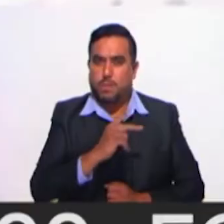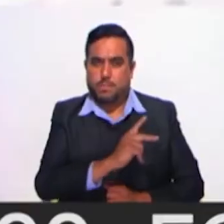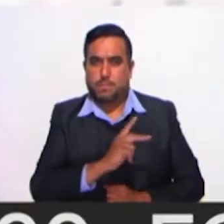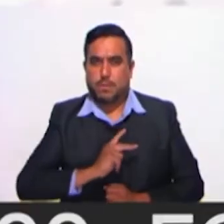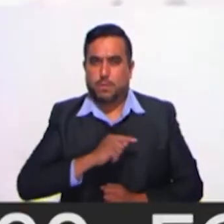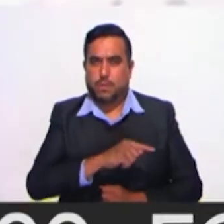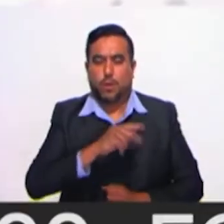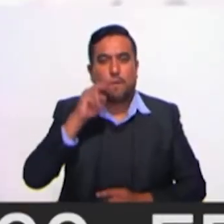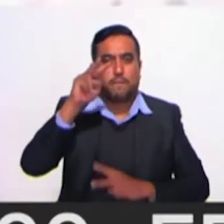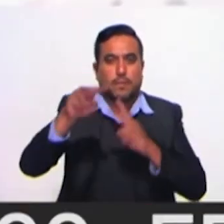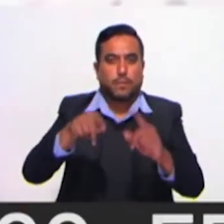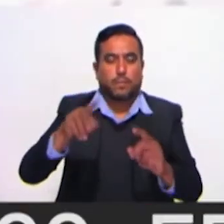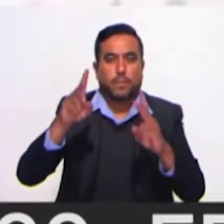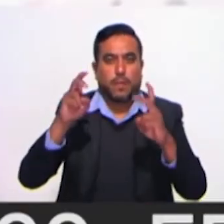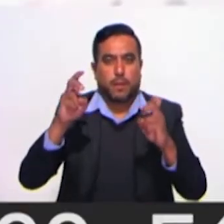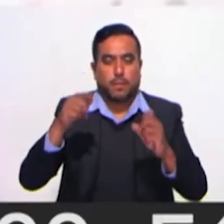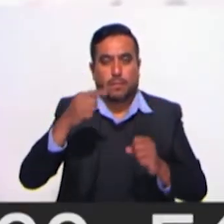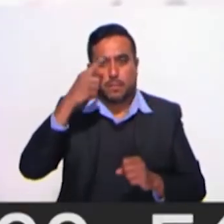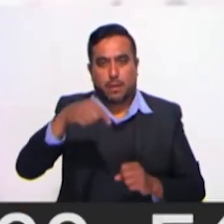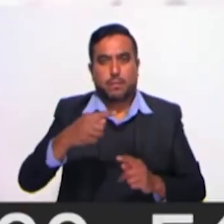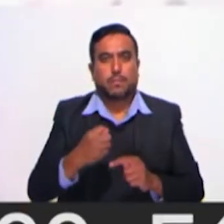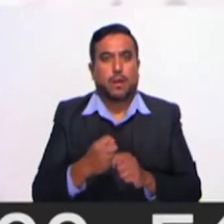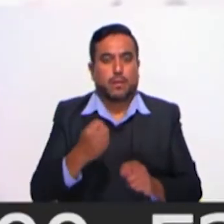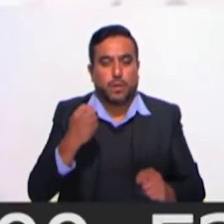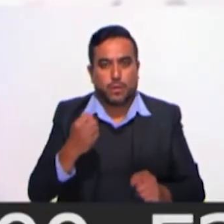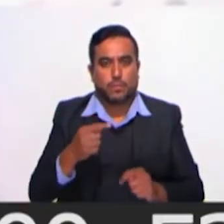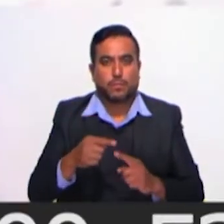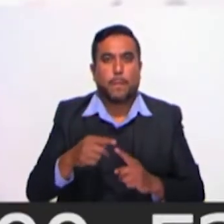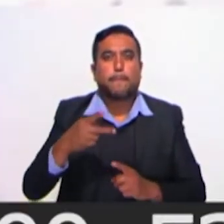mejor. Con información de Guillermo Villegas,